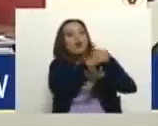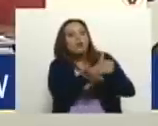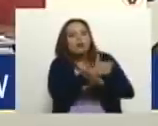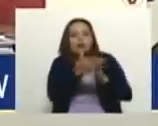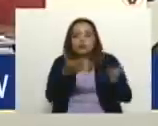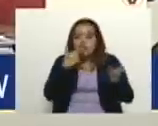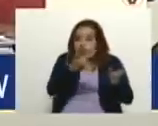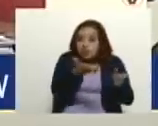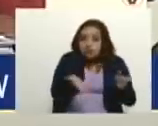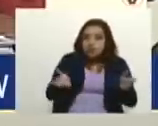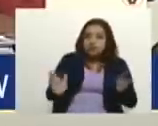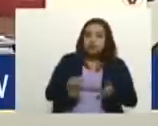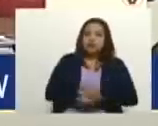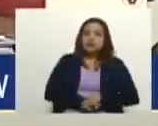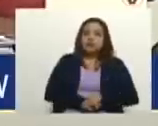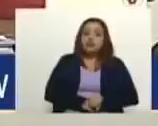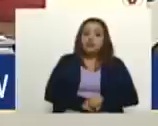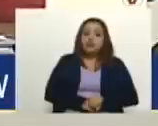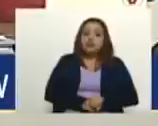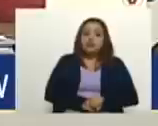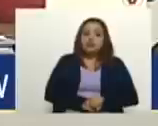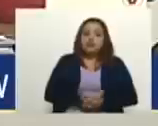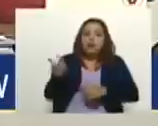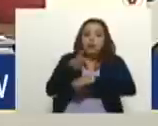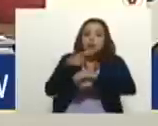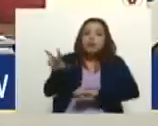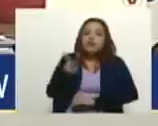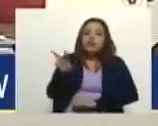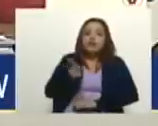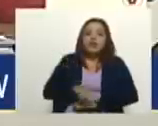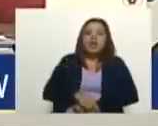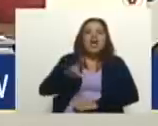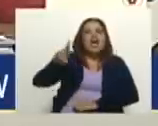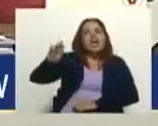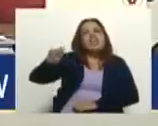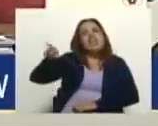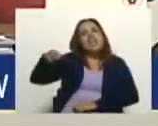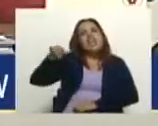Expulsados del régimen, por el régimen venezolano.